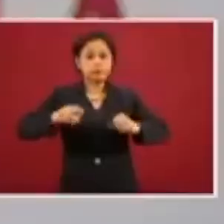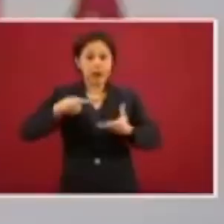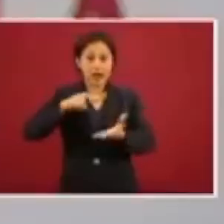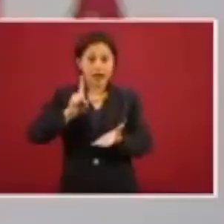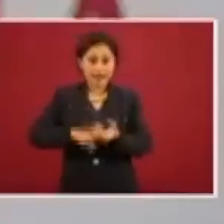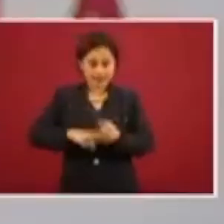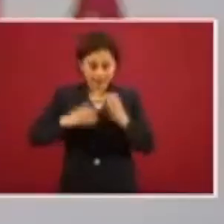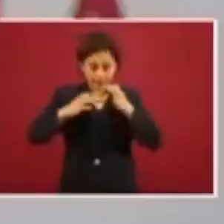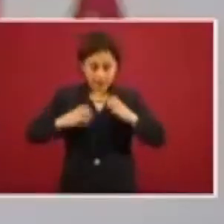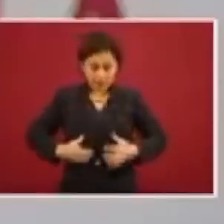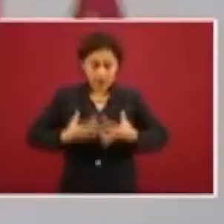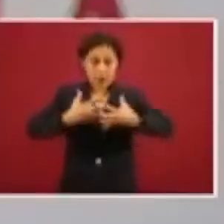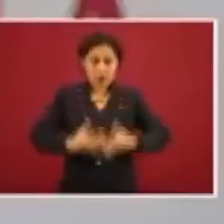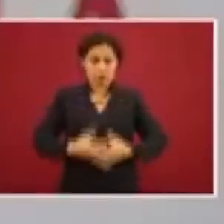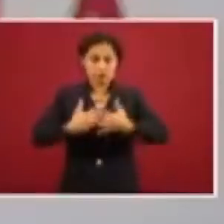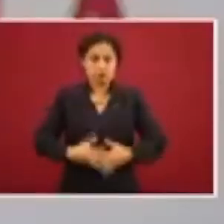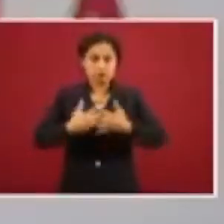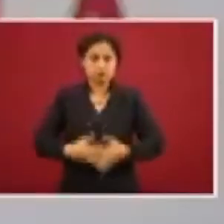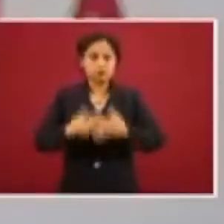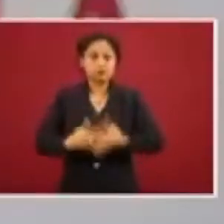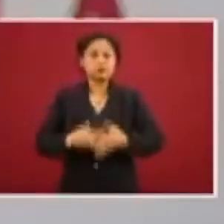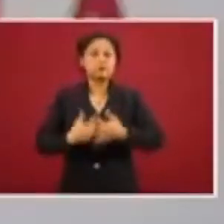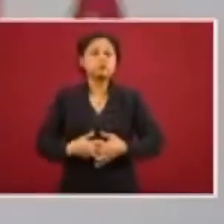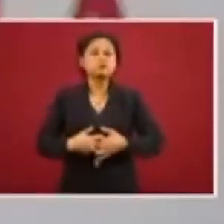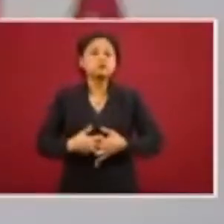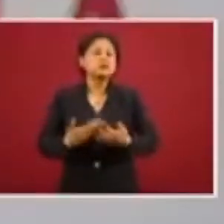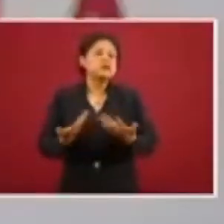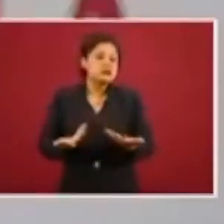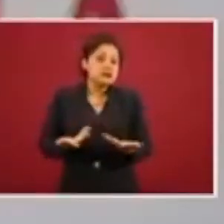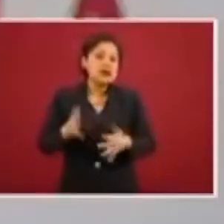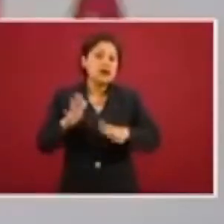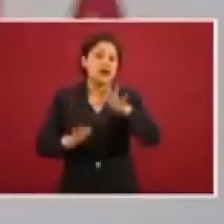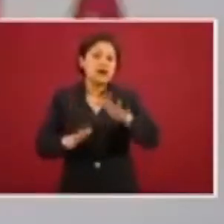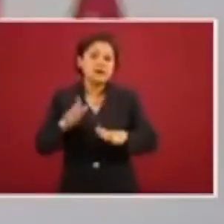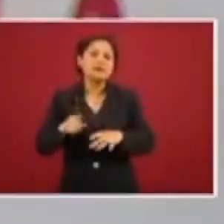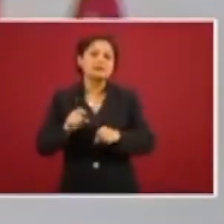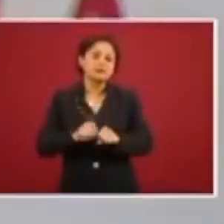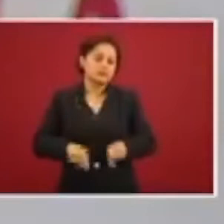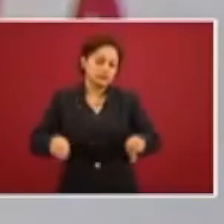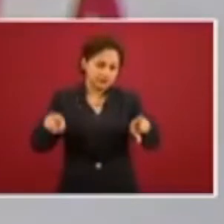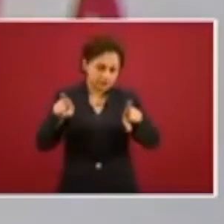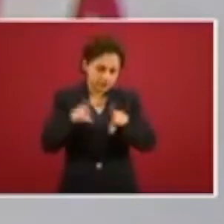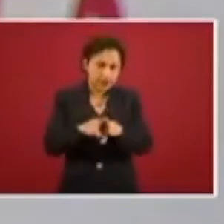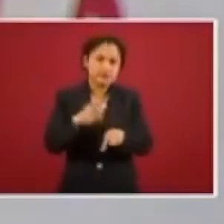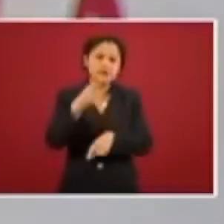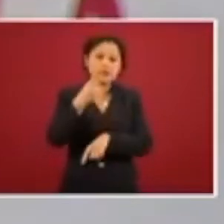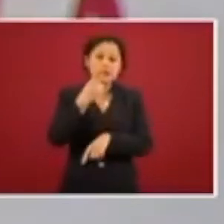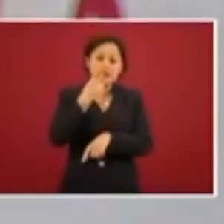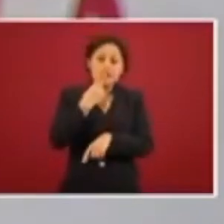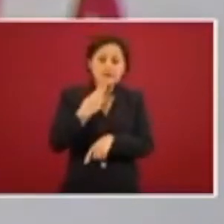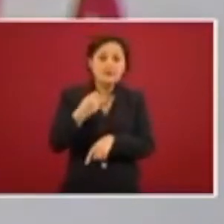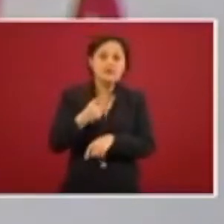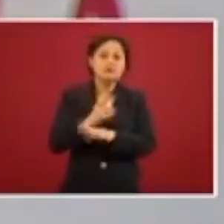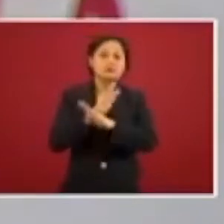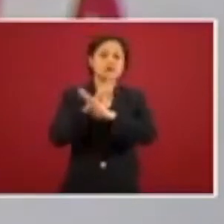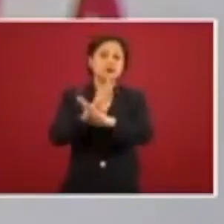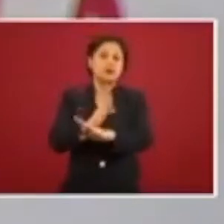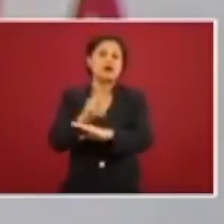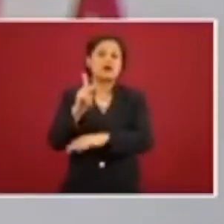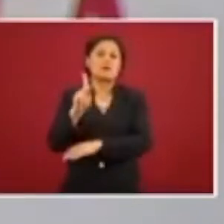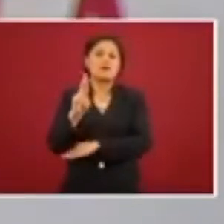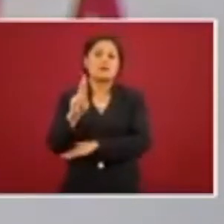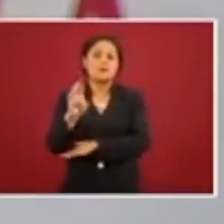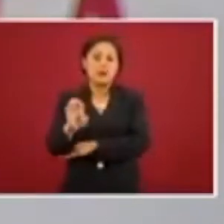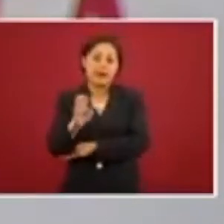metabólicas, suele estar asociada con fenómenos como la resistencia a la insulina, que condiciona el estado clínico que se llama prediabetes,